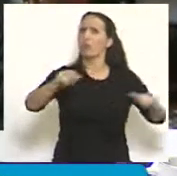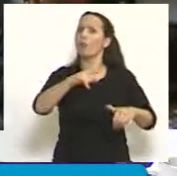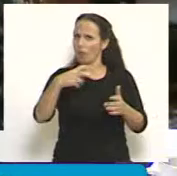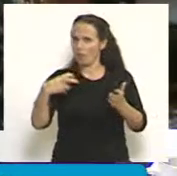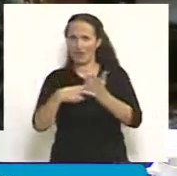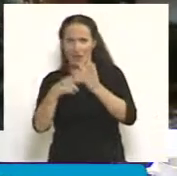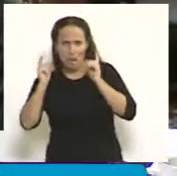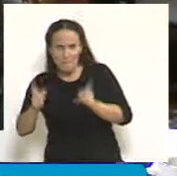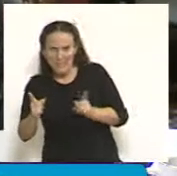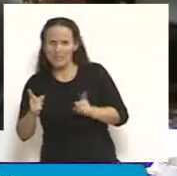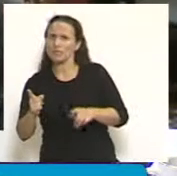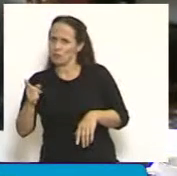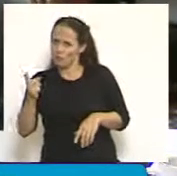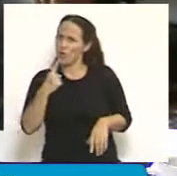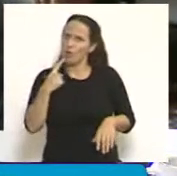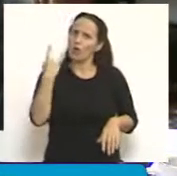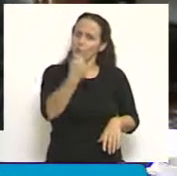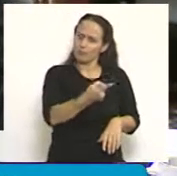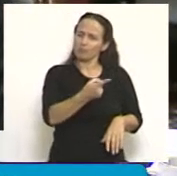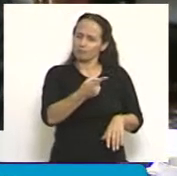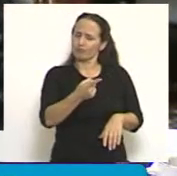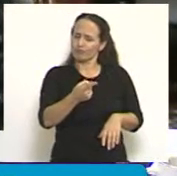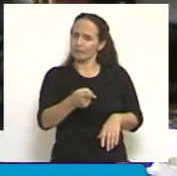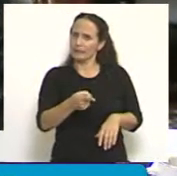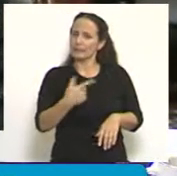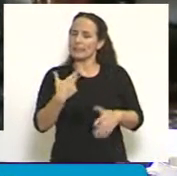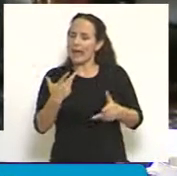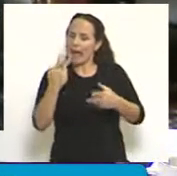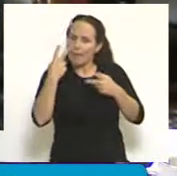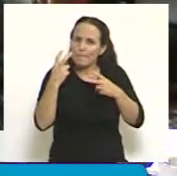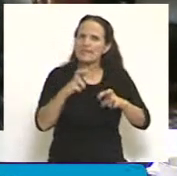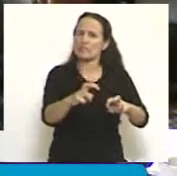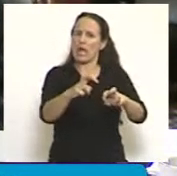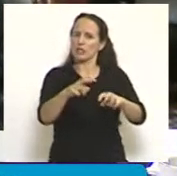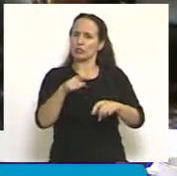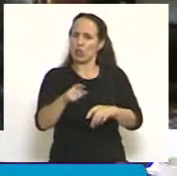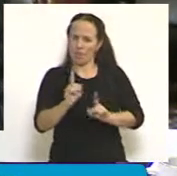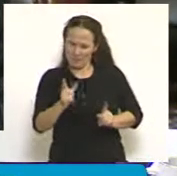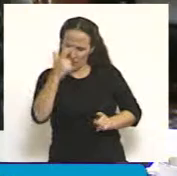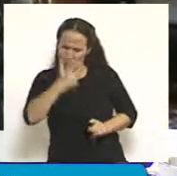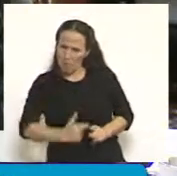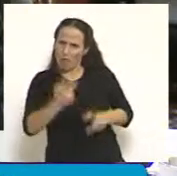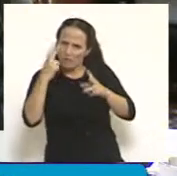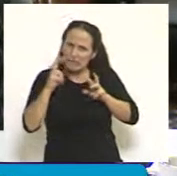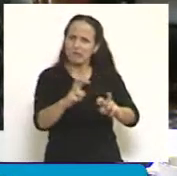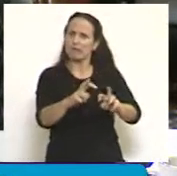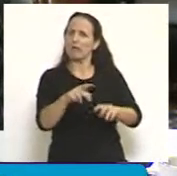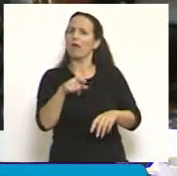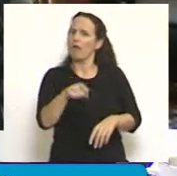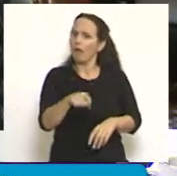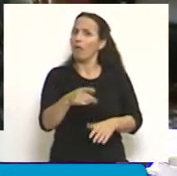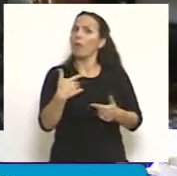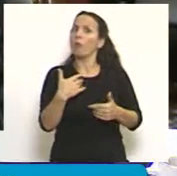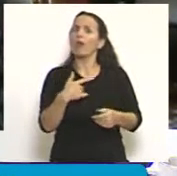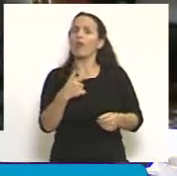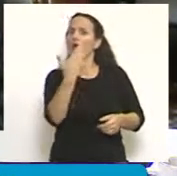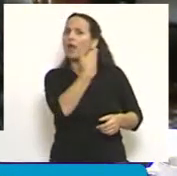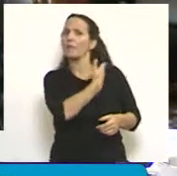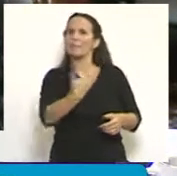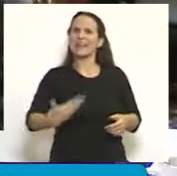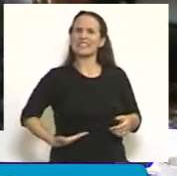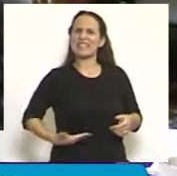la Cámara Nacional de Casación en lo Penal y los Tribunales Federales de Juicio y la Cámara Federal de Apelaciones en lo Penal de la